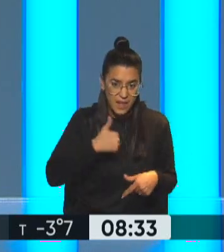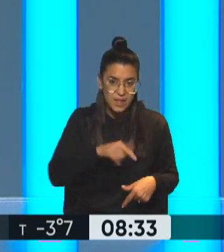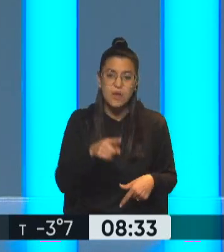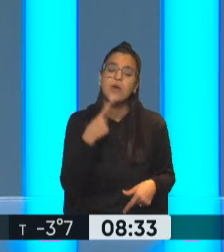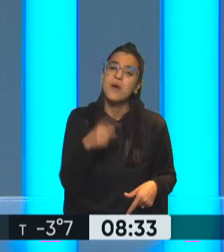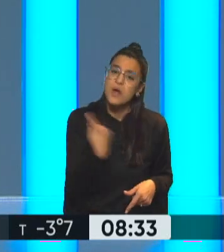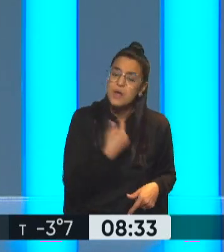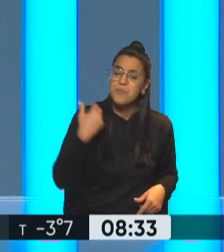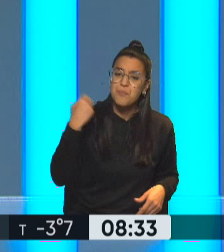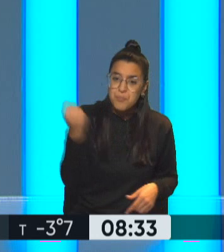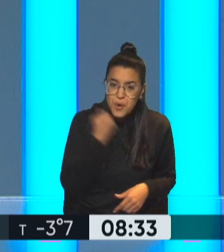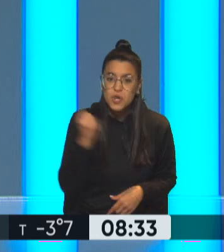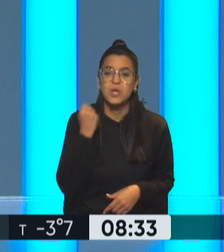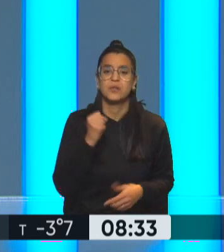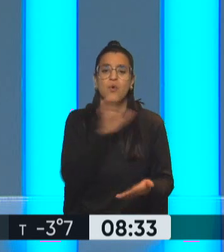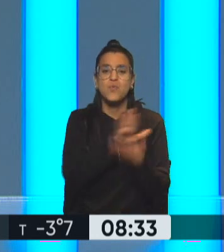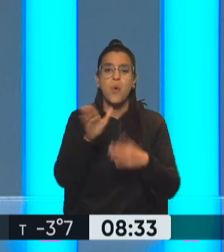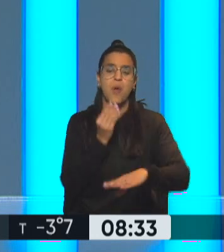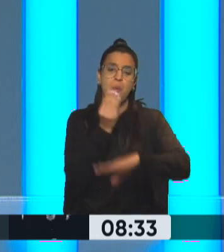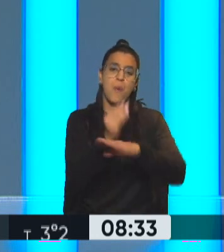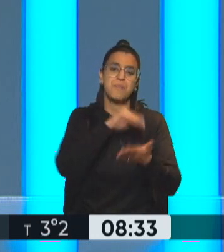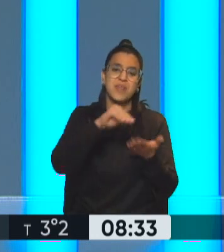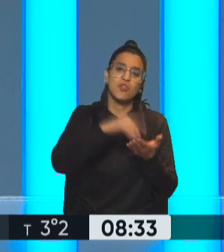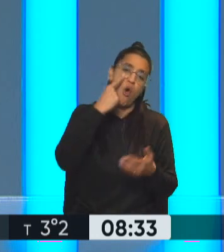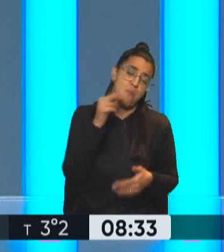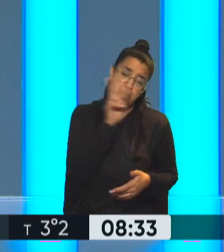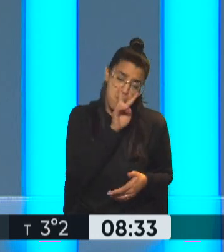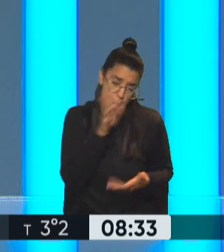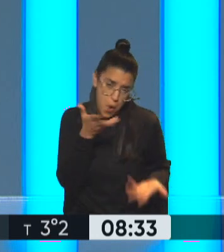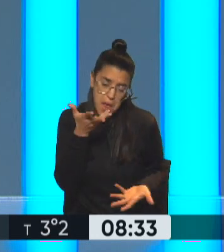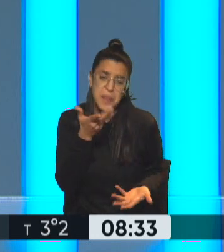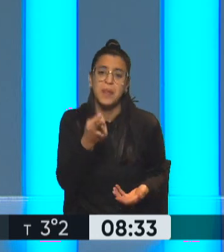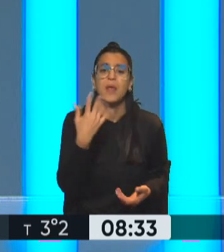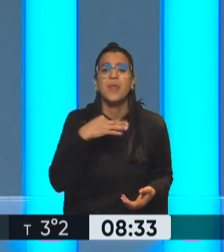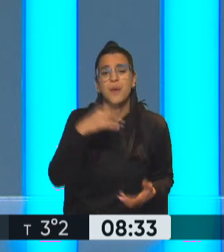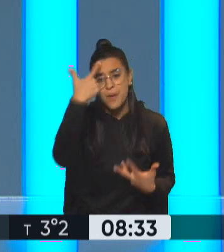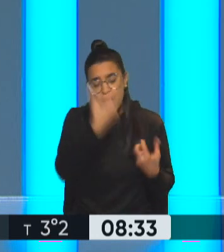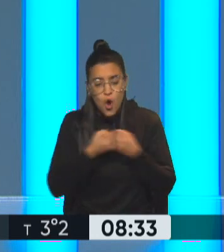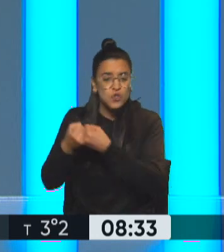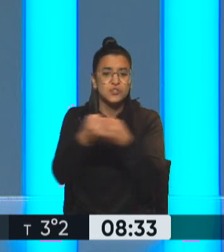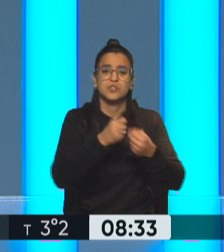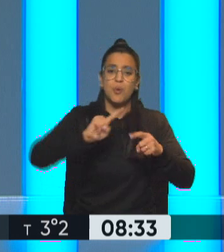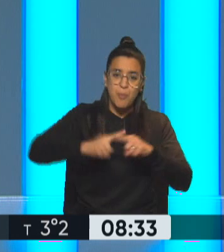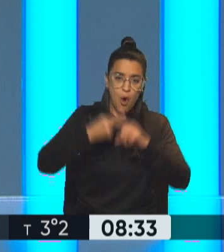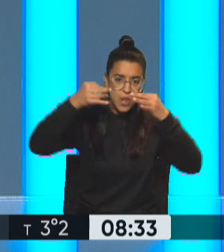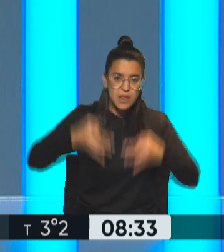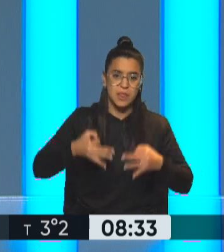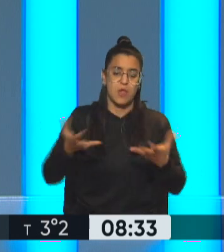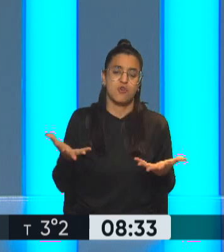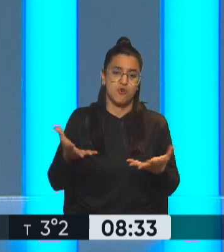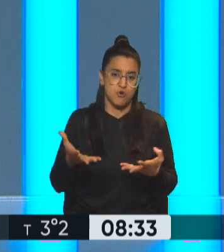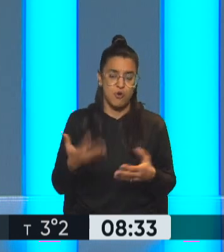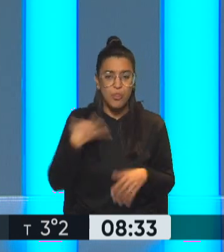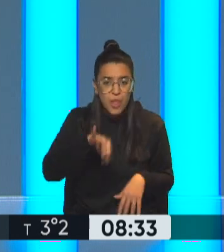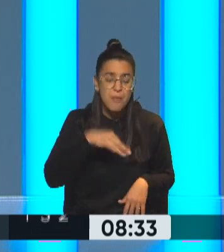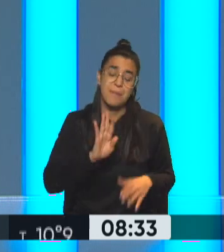era importantísimo que el nuevo ministro o ministra tenga el consenso político como